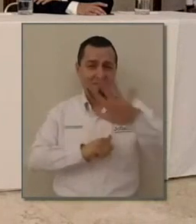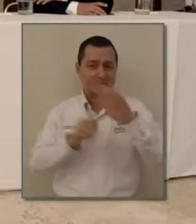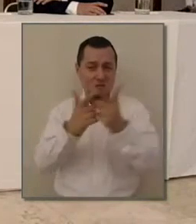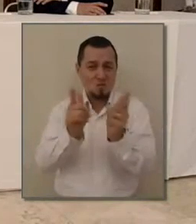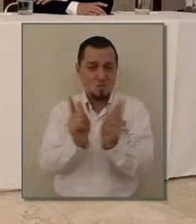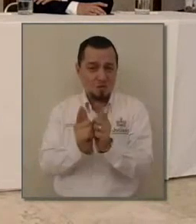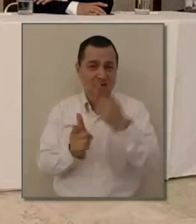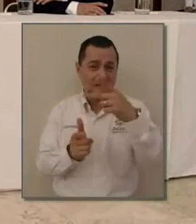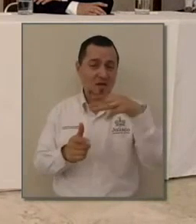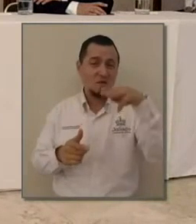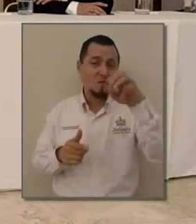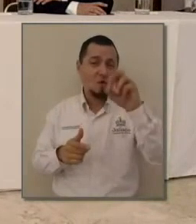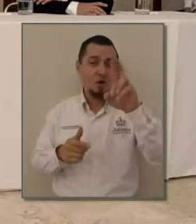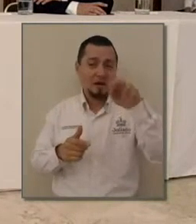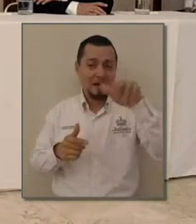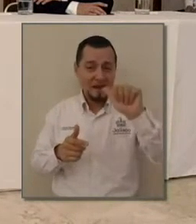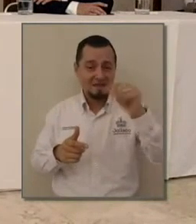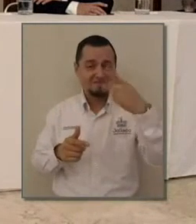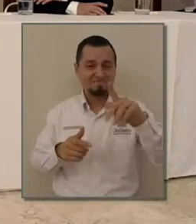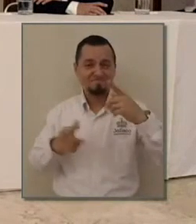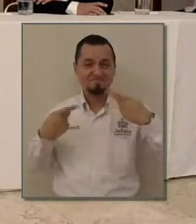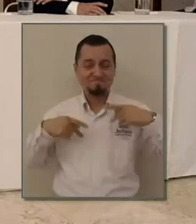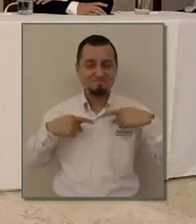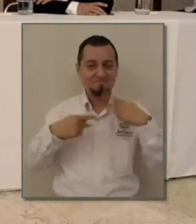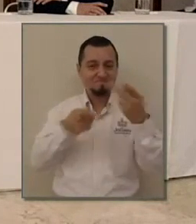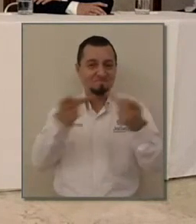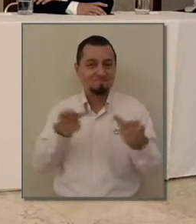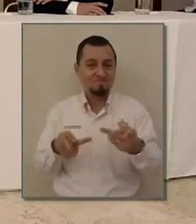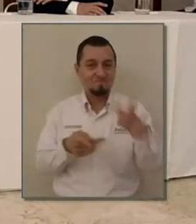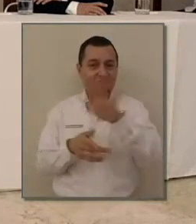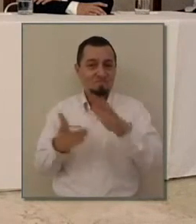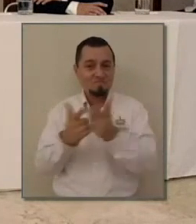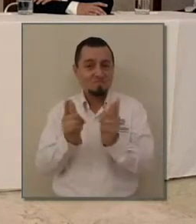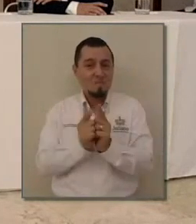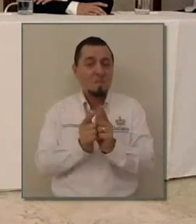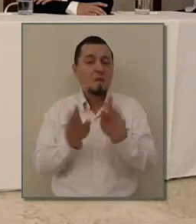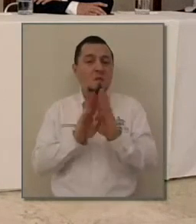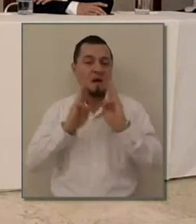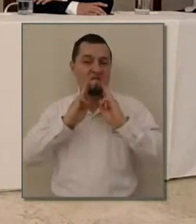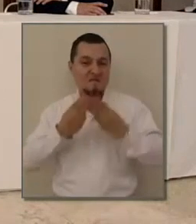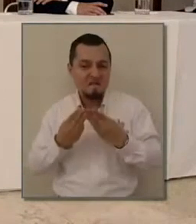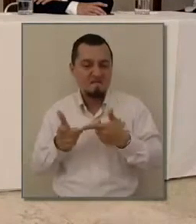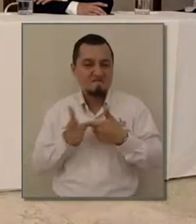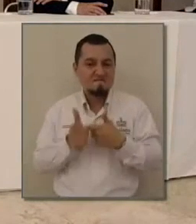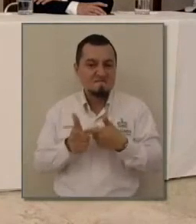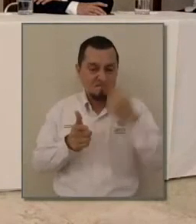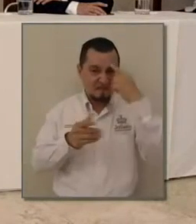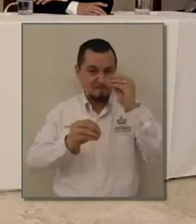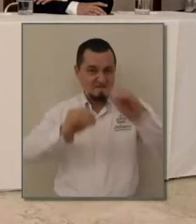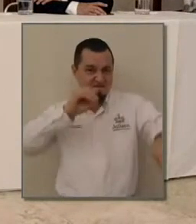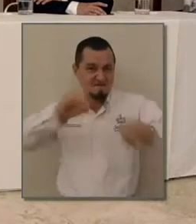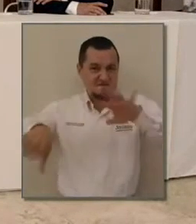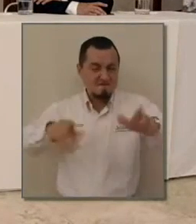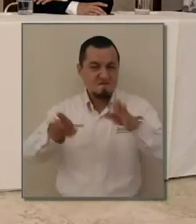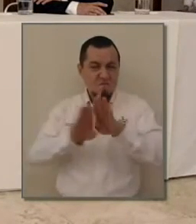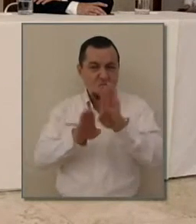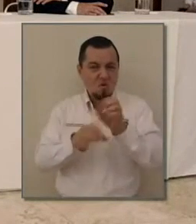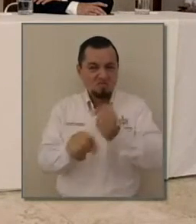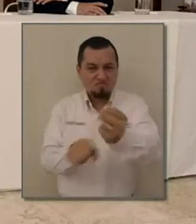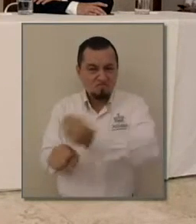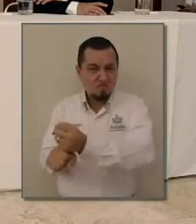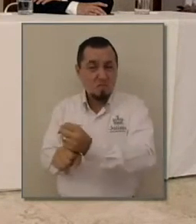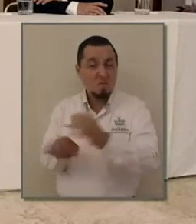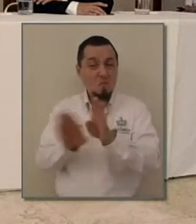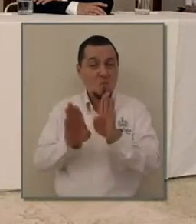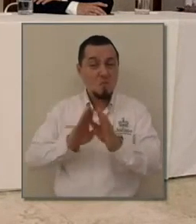cercana, que gente de su gobierno y gente de su partido está apostando a la violencia como una ruta para seguir manteniendo el